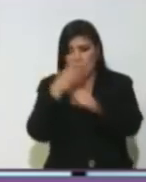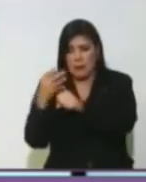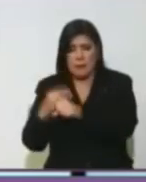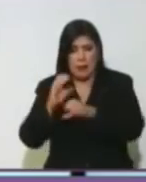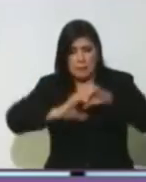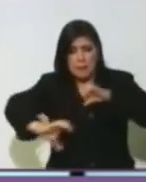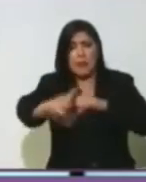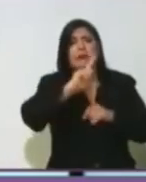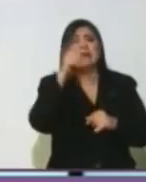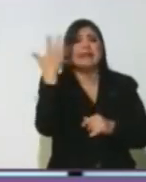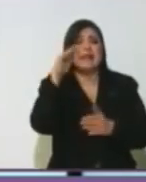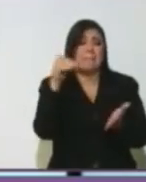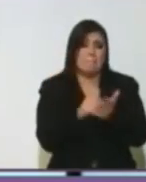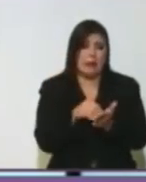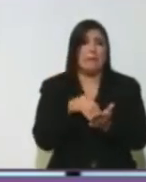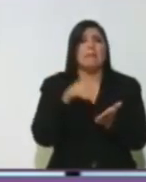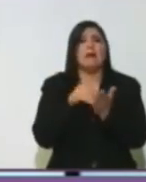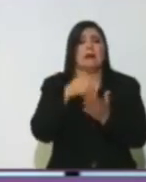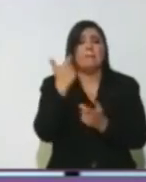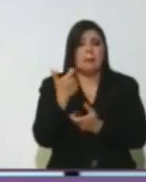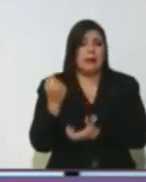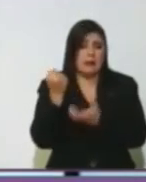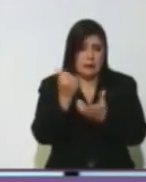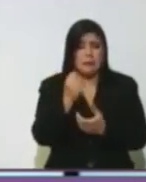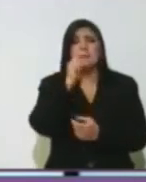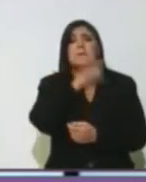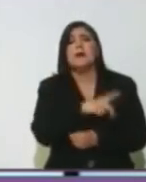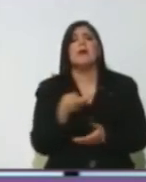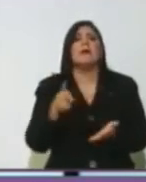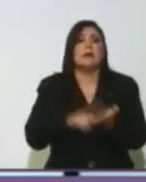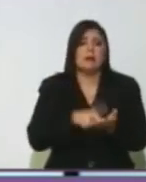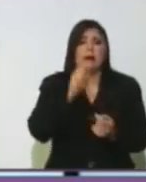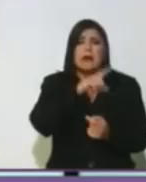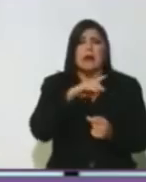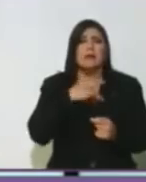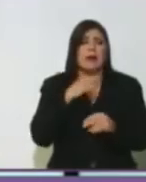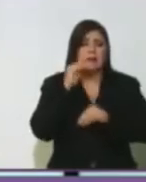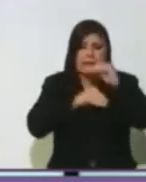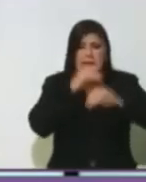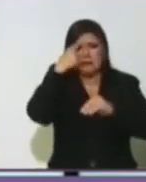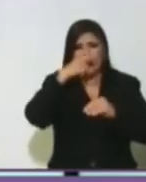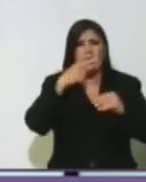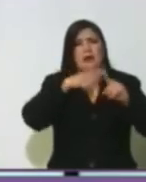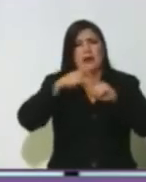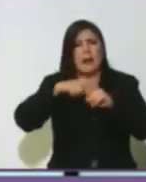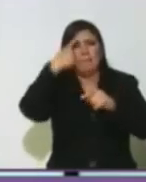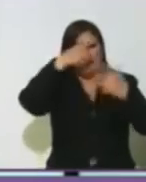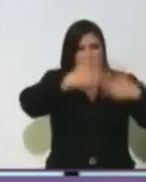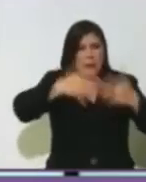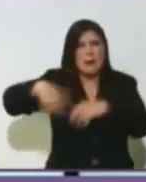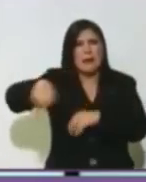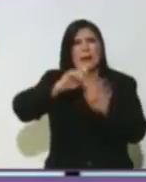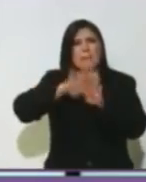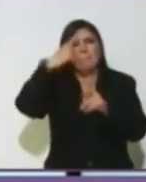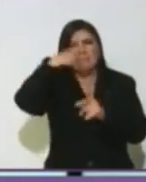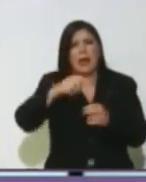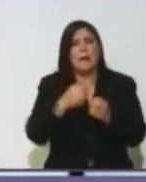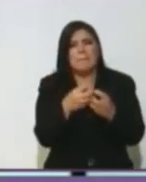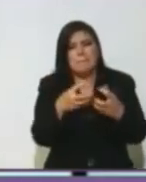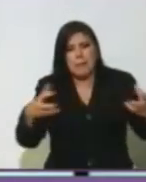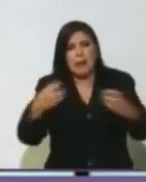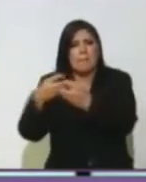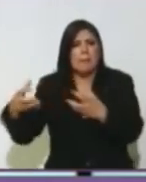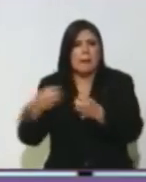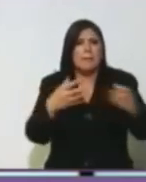10 mil millones de pesos de inversión también vamos a construir 9 plantas de tratamiento para incrementar el agua como